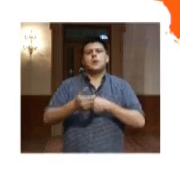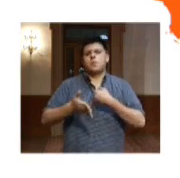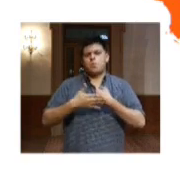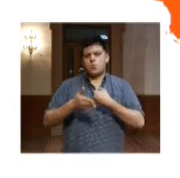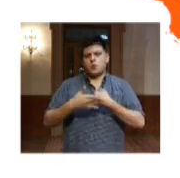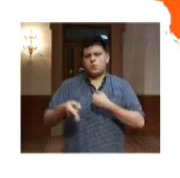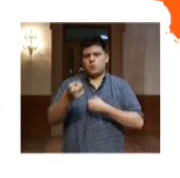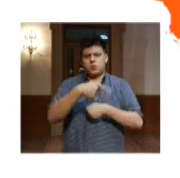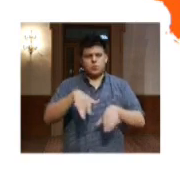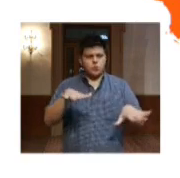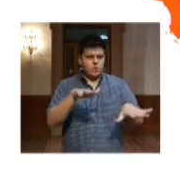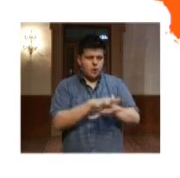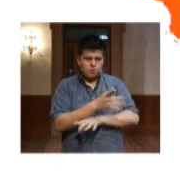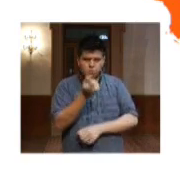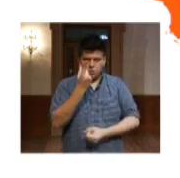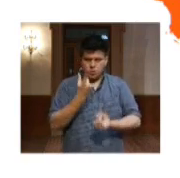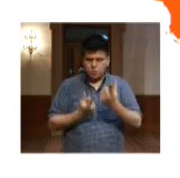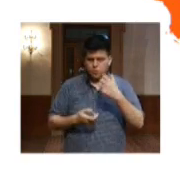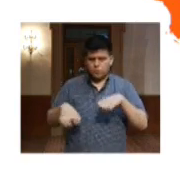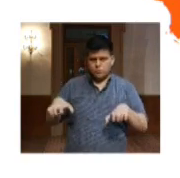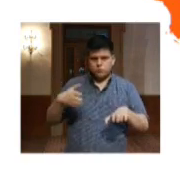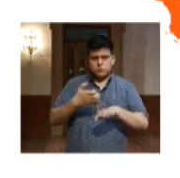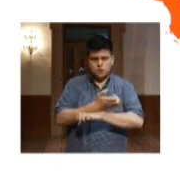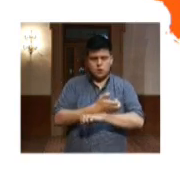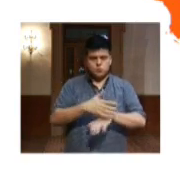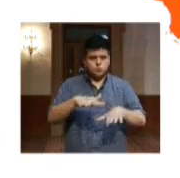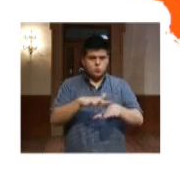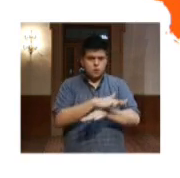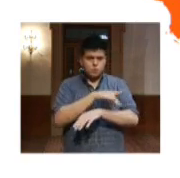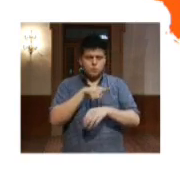cambie el color en algunas entidades federativas.